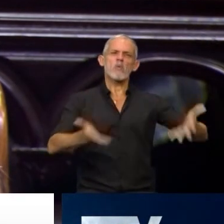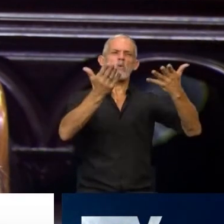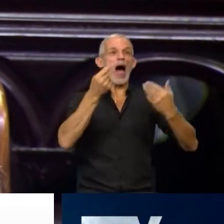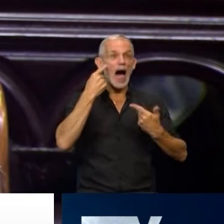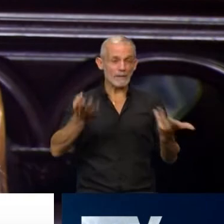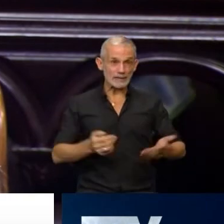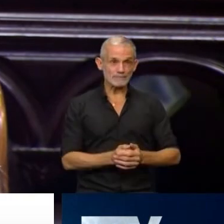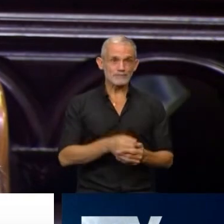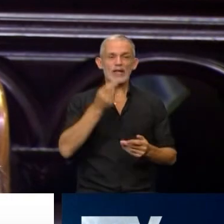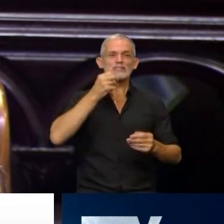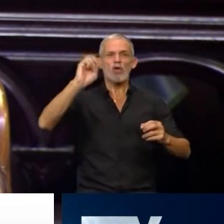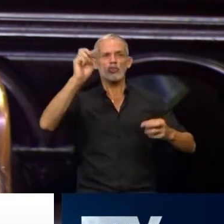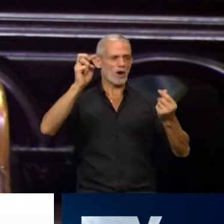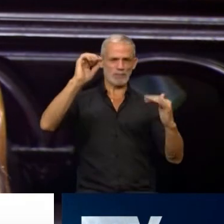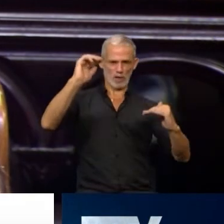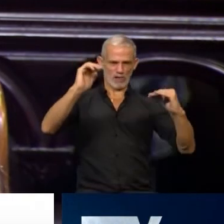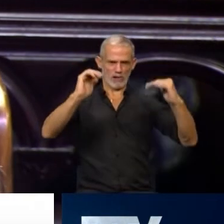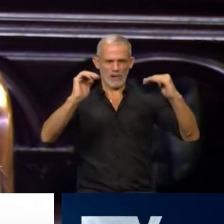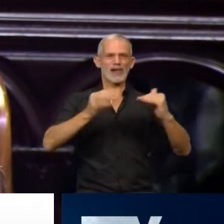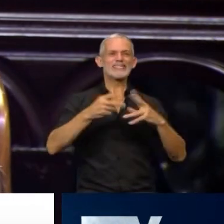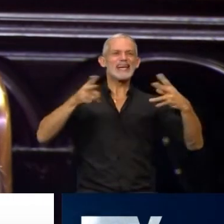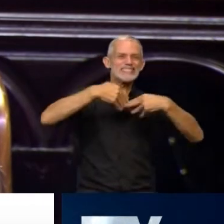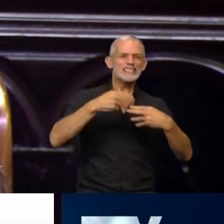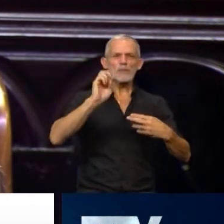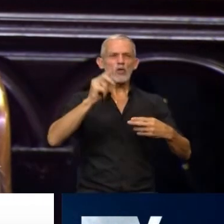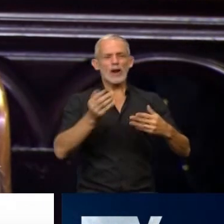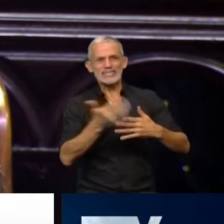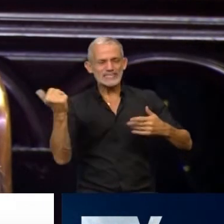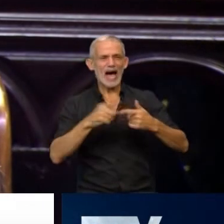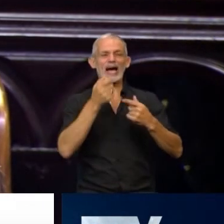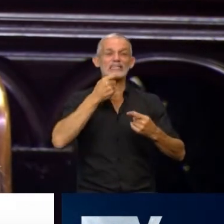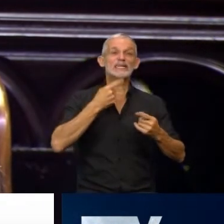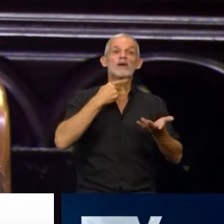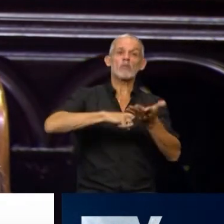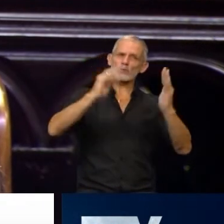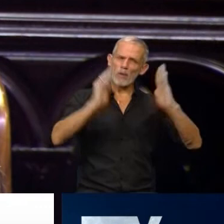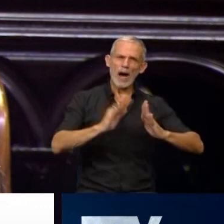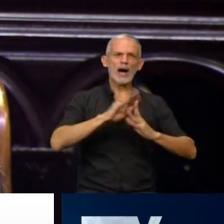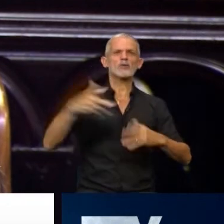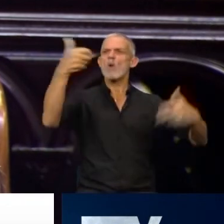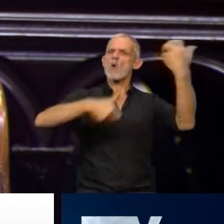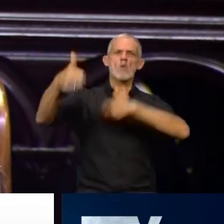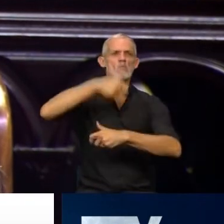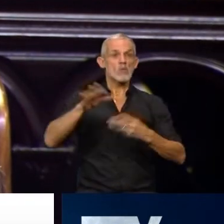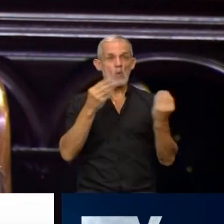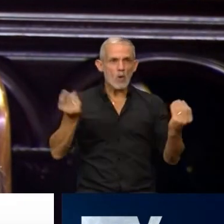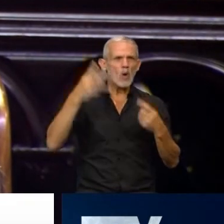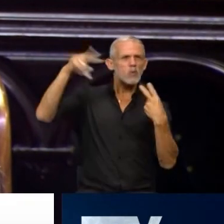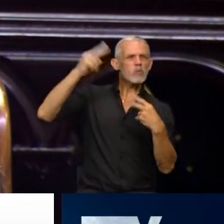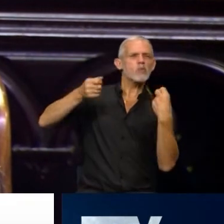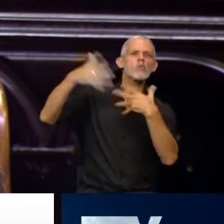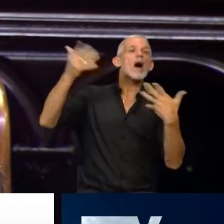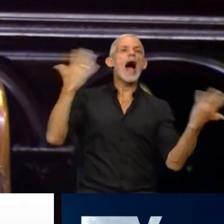crecer, si baja la brecha cambiaria, si se elimina el cepo, si se bajan los impuestos, si empiezan las inversiones, si crecen las